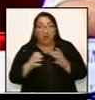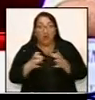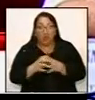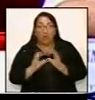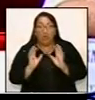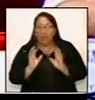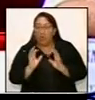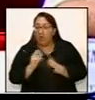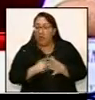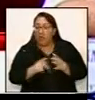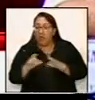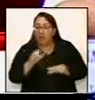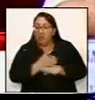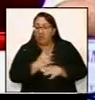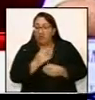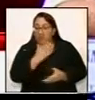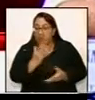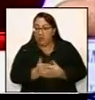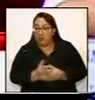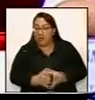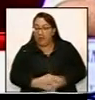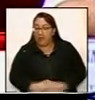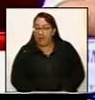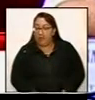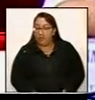obras, y que hubo muchos problemas, incluso